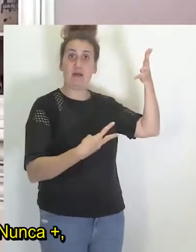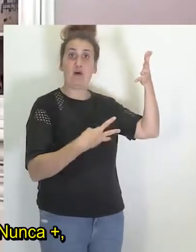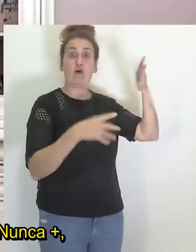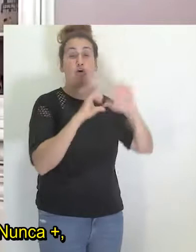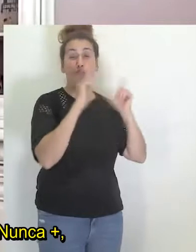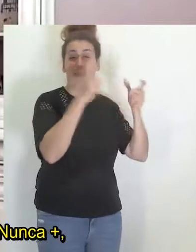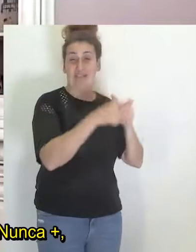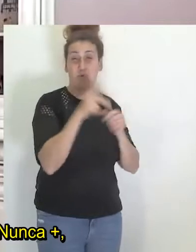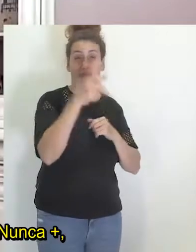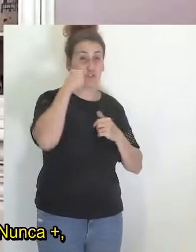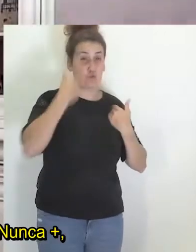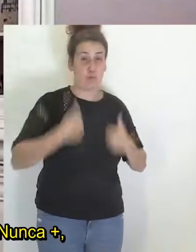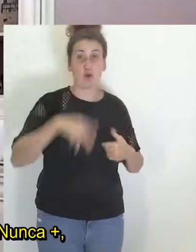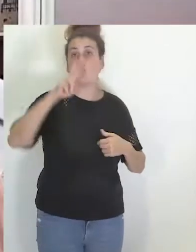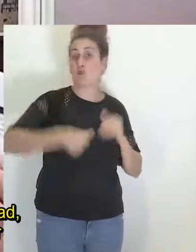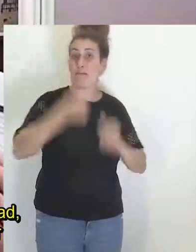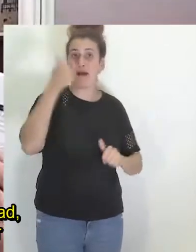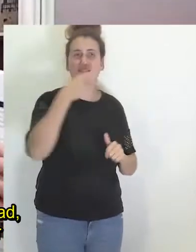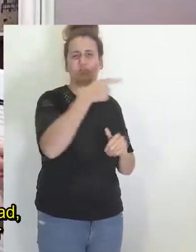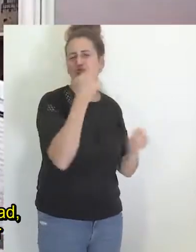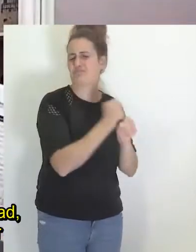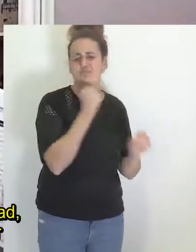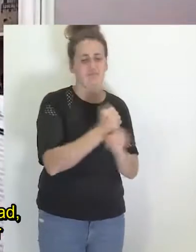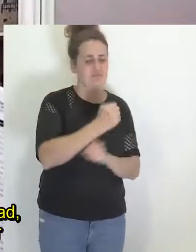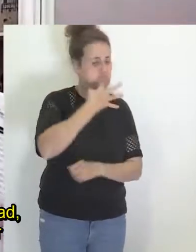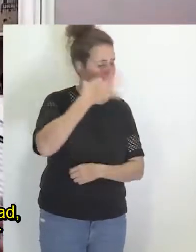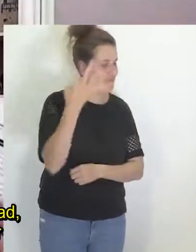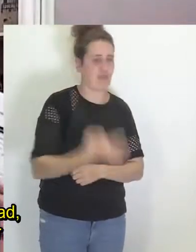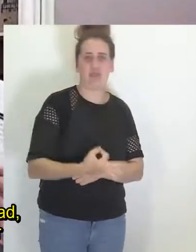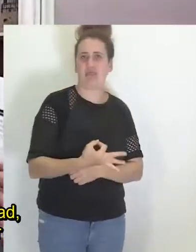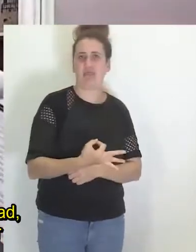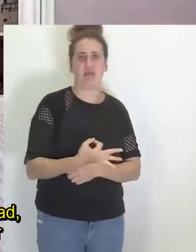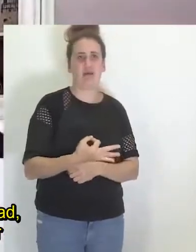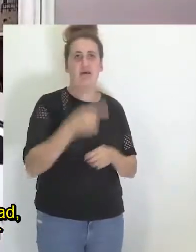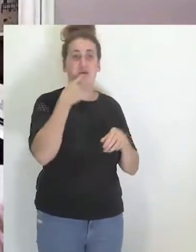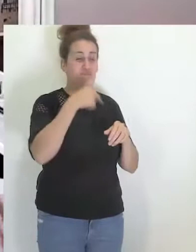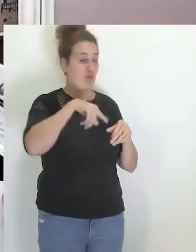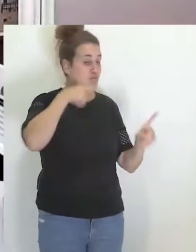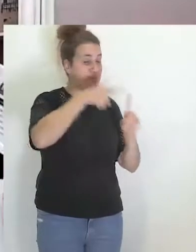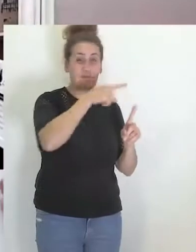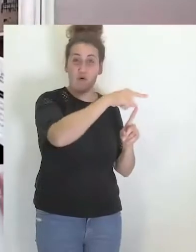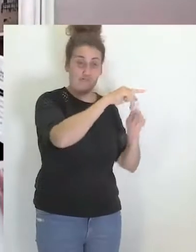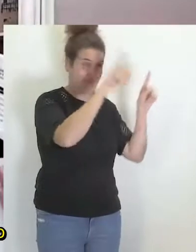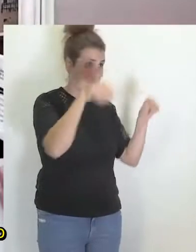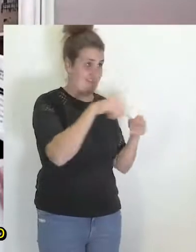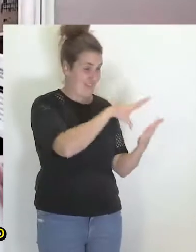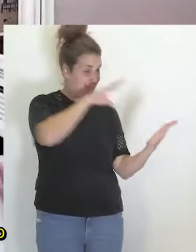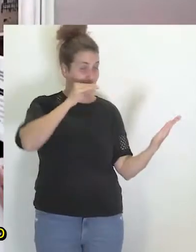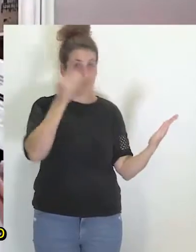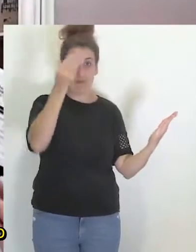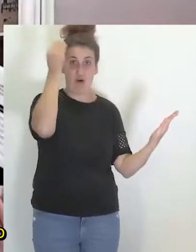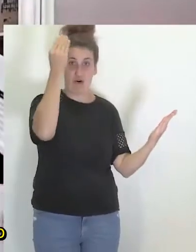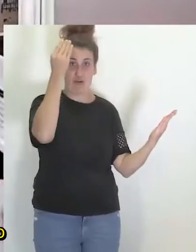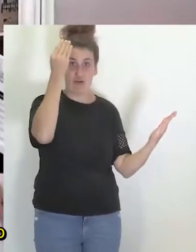Colectivo de Derechos Humanos Nicaragua Nunca Más, que es un trabajazo de verdad para poder entender mejor lo